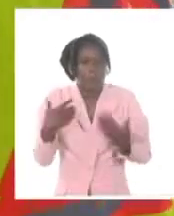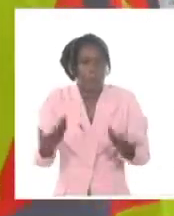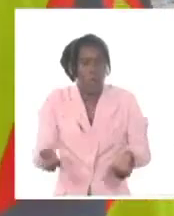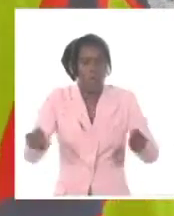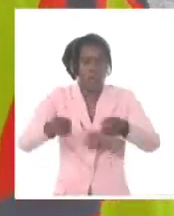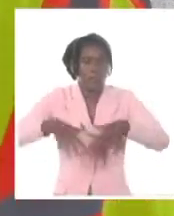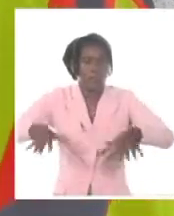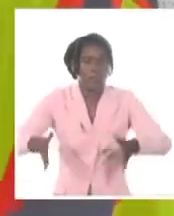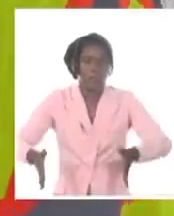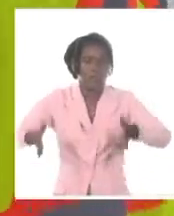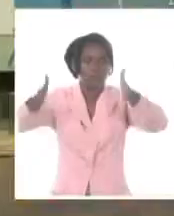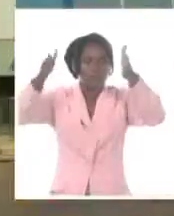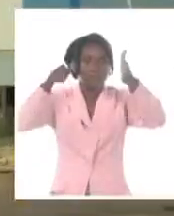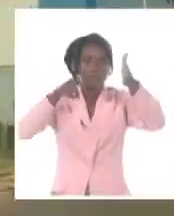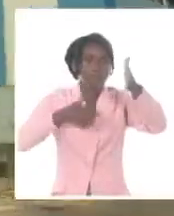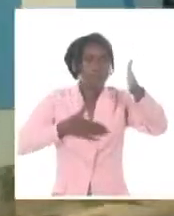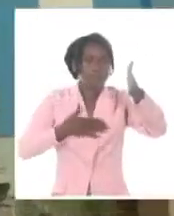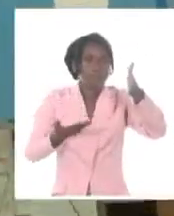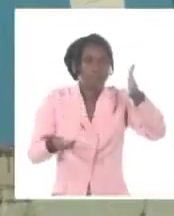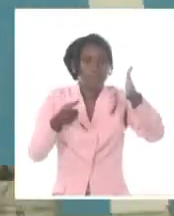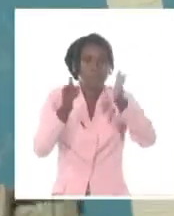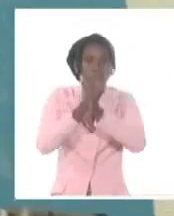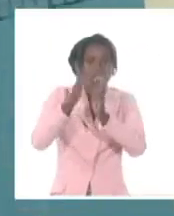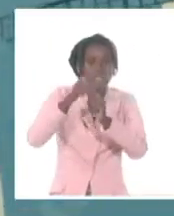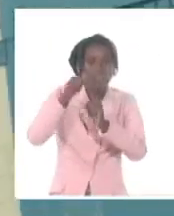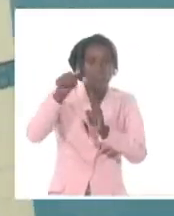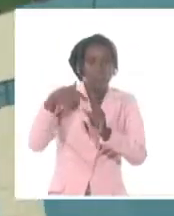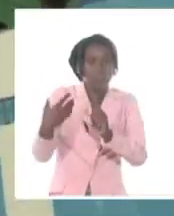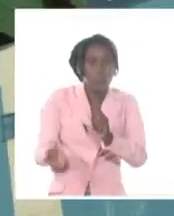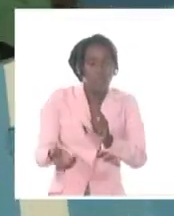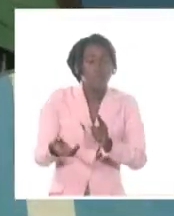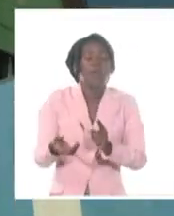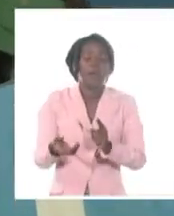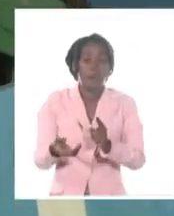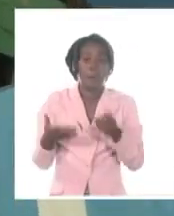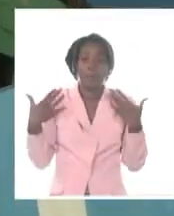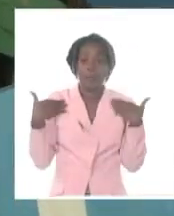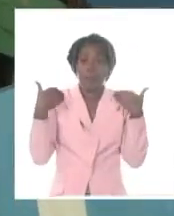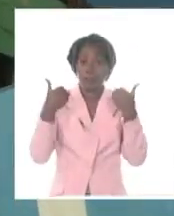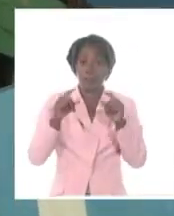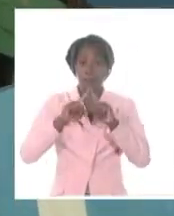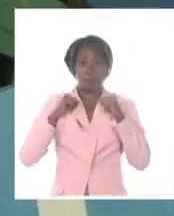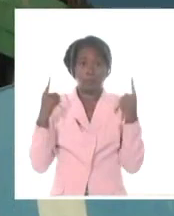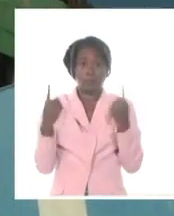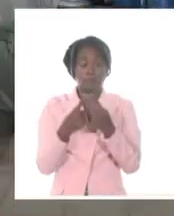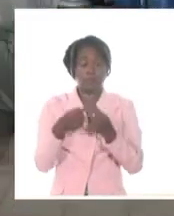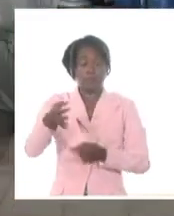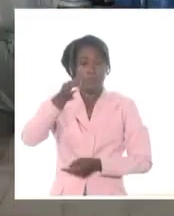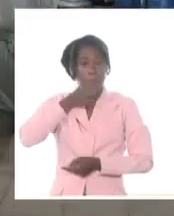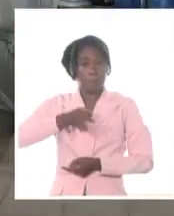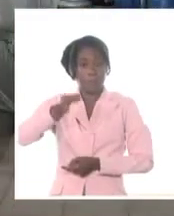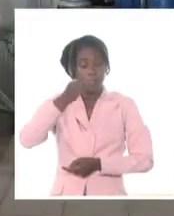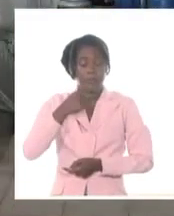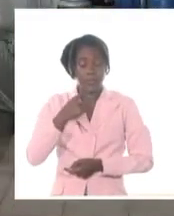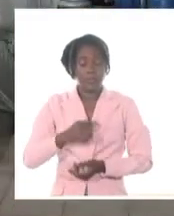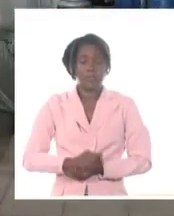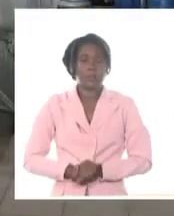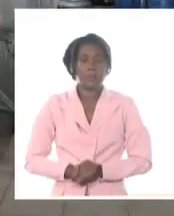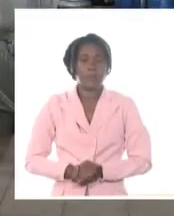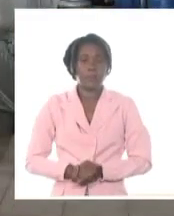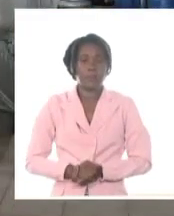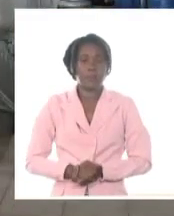termoeléctrica Antonio Guiteras de Matanzas, el director general de la Unión Eléctrica señaló que tras el